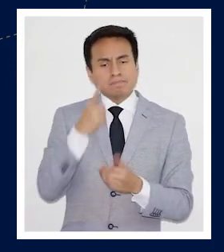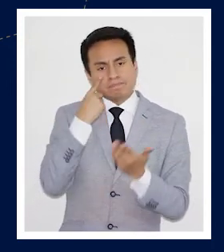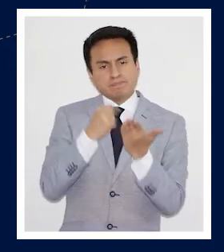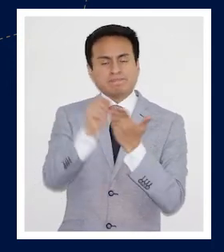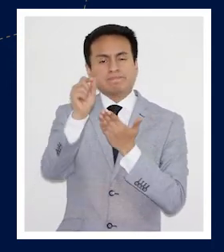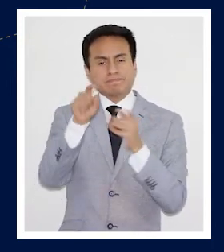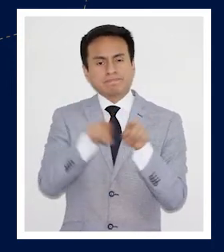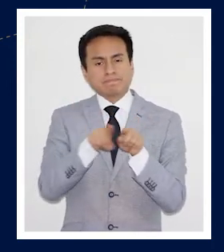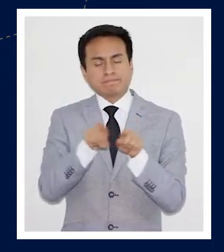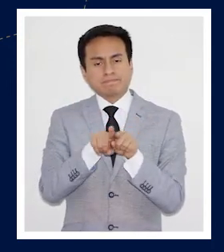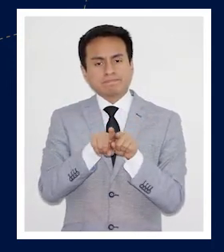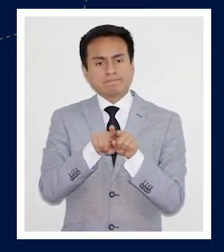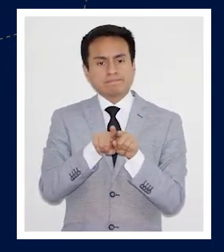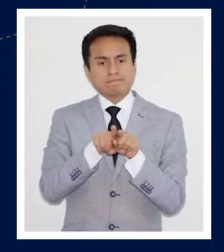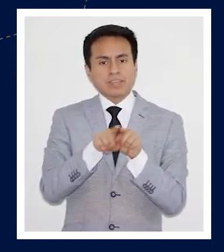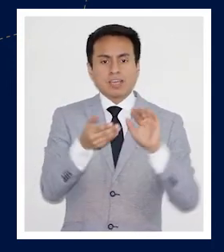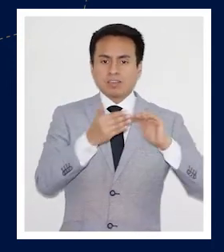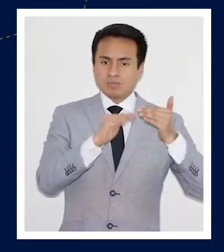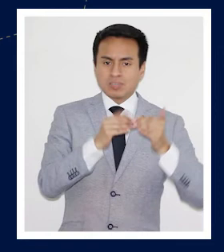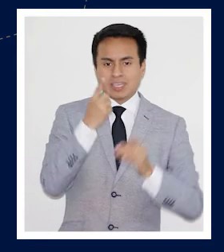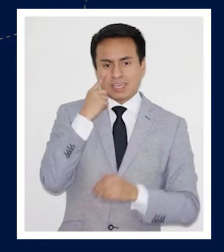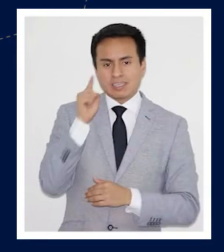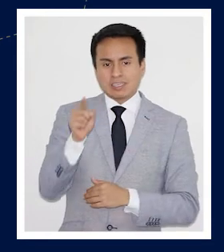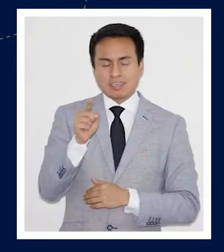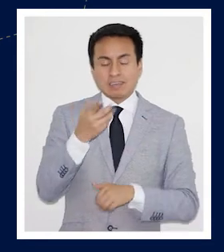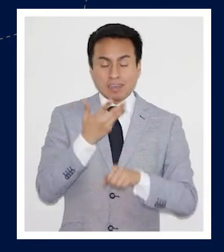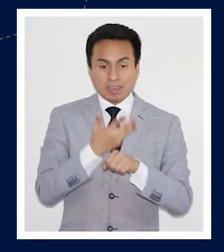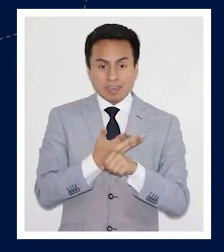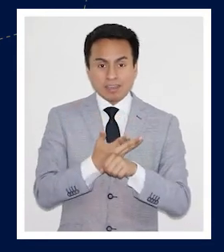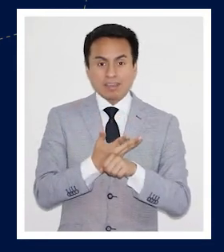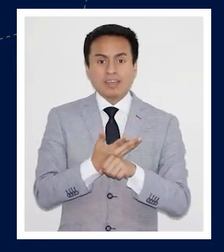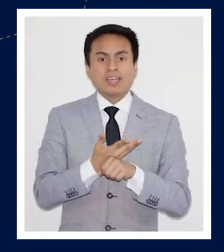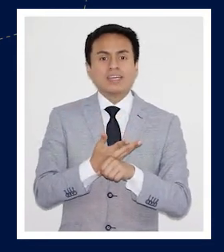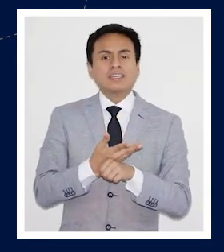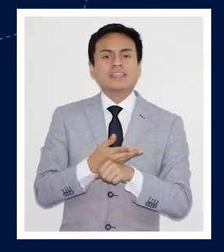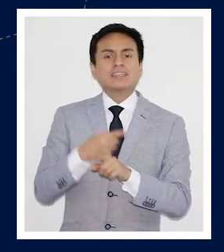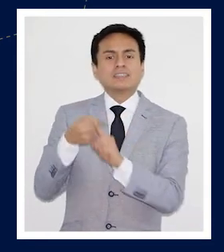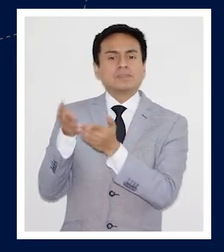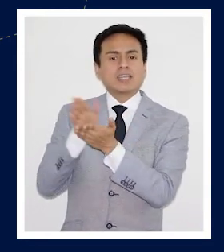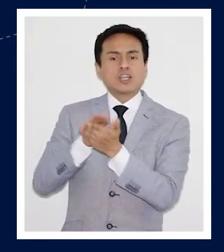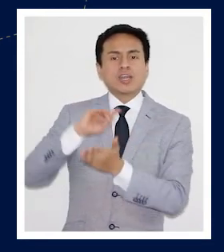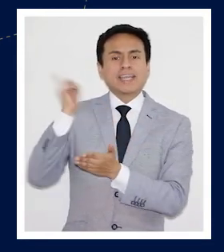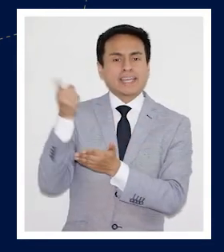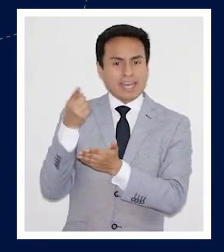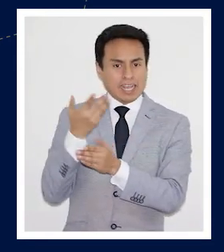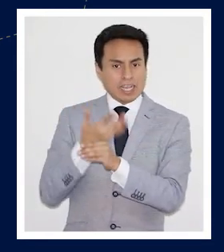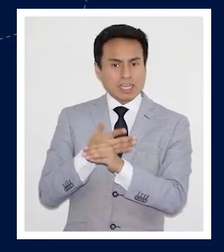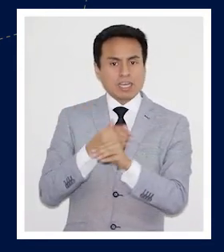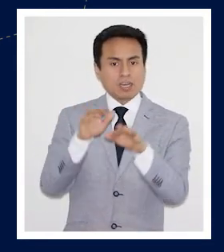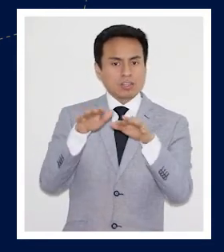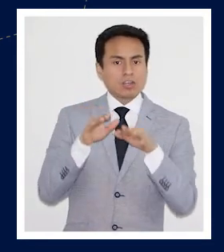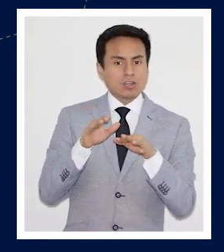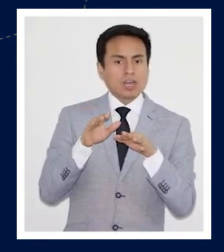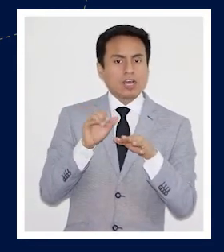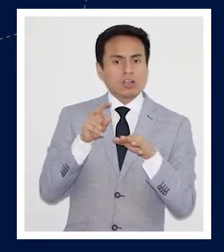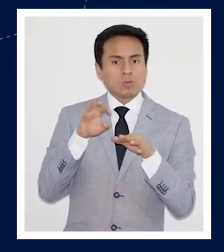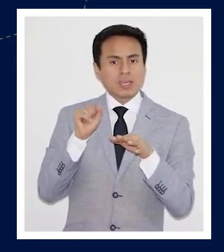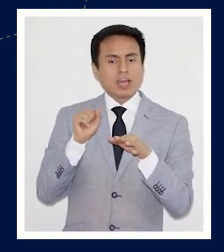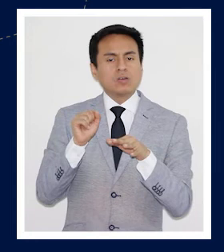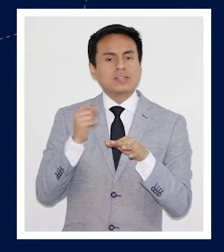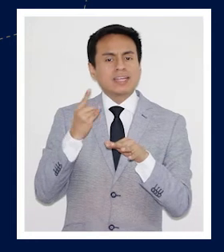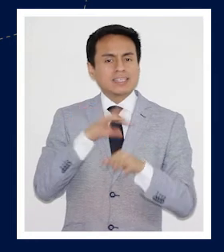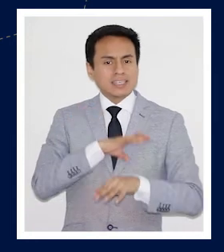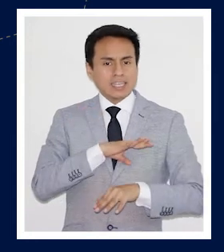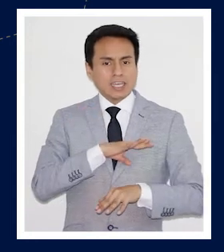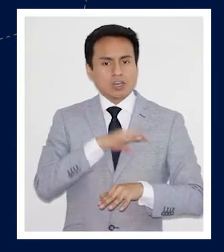muy reconocido por la comunidad, donde se encuentra el Cementerio General, el Auditorium de Anatomía de la